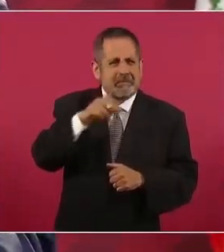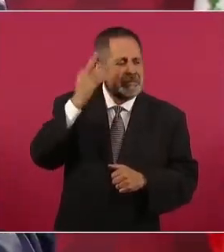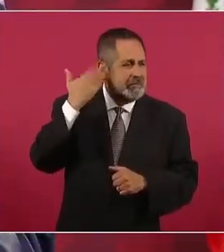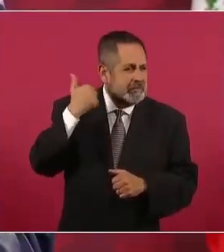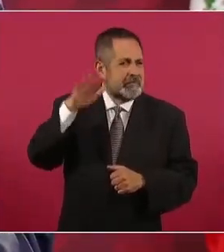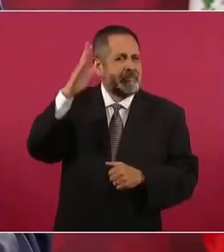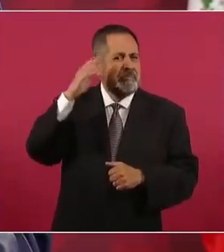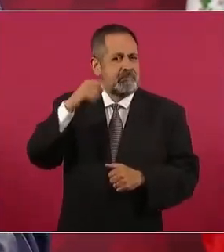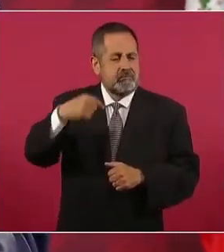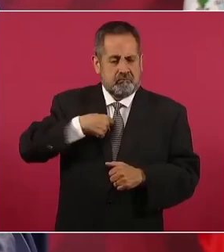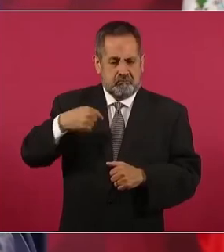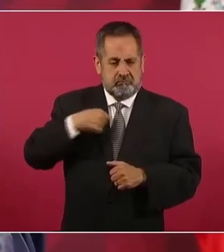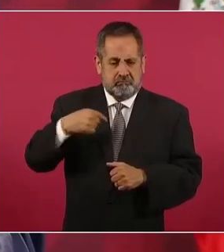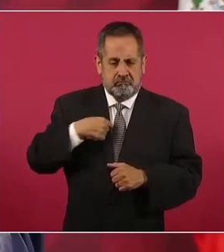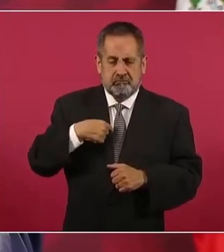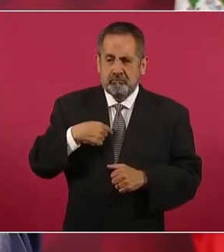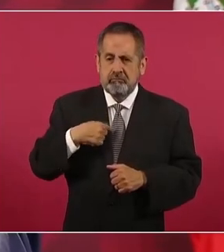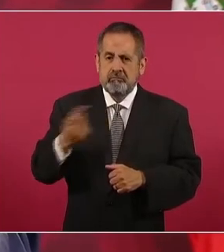desafuero